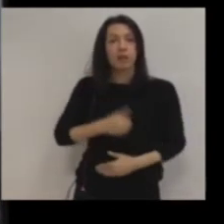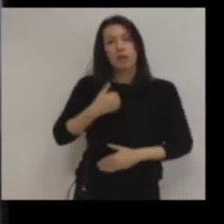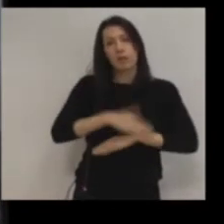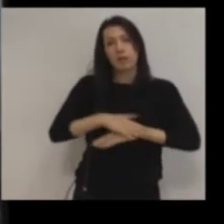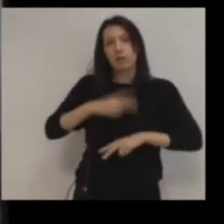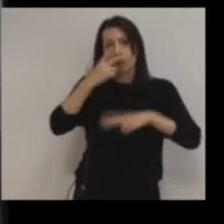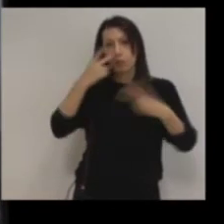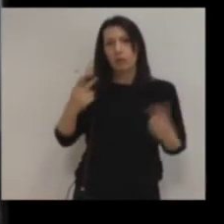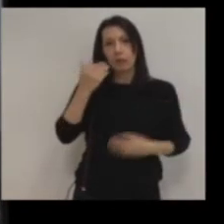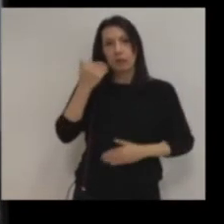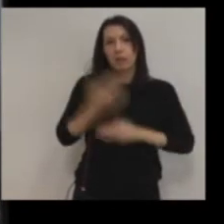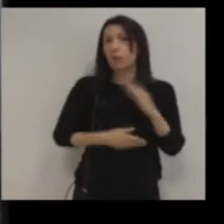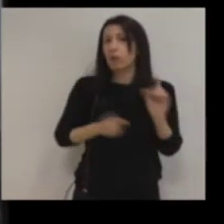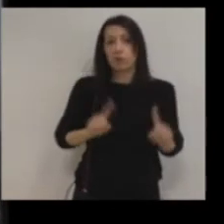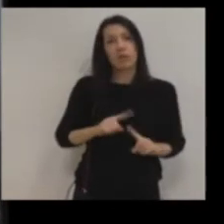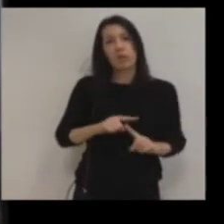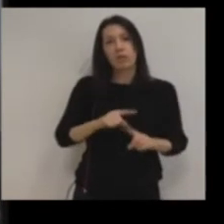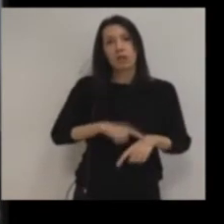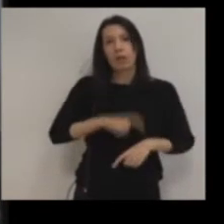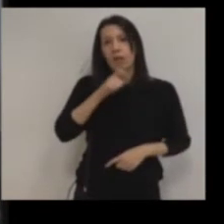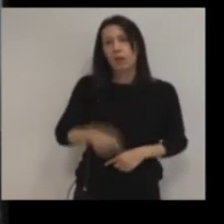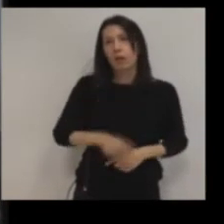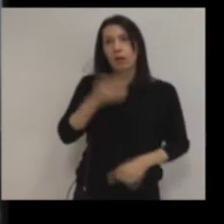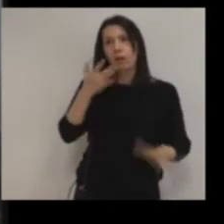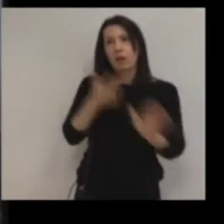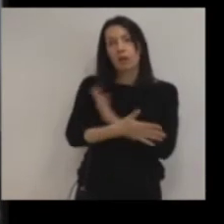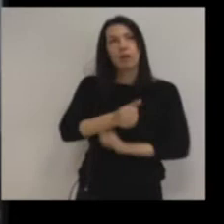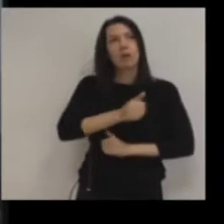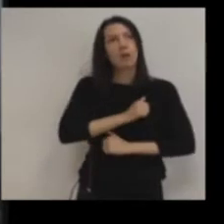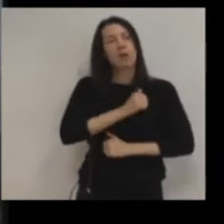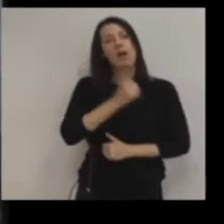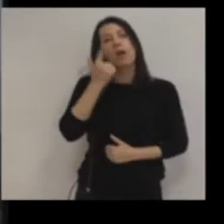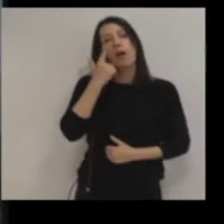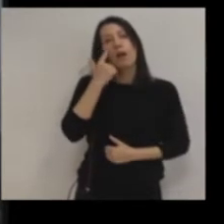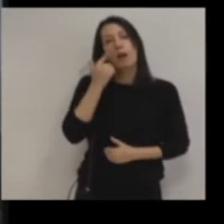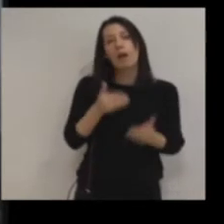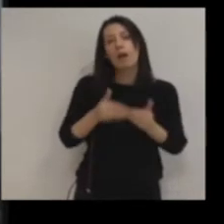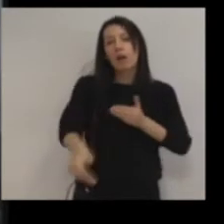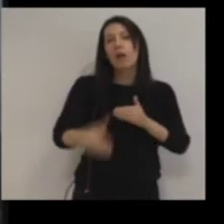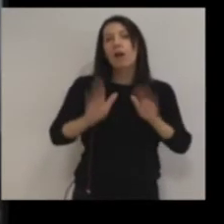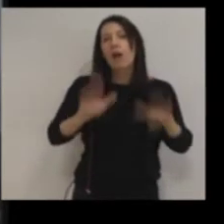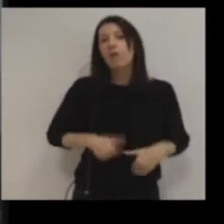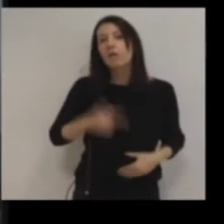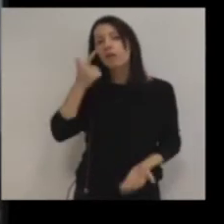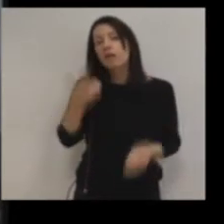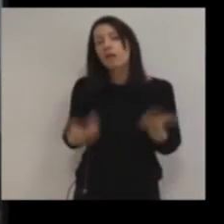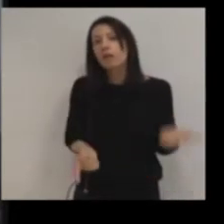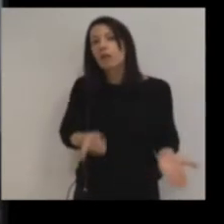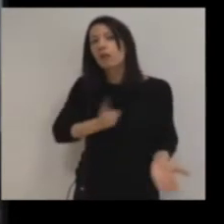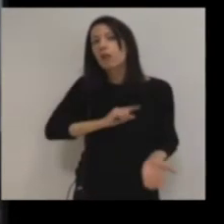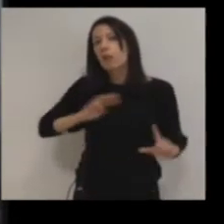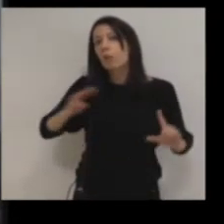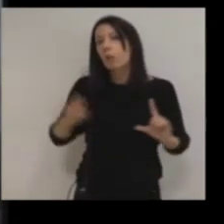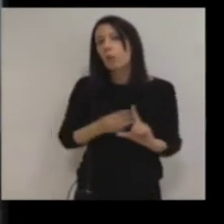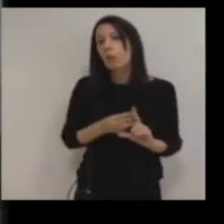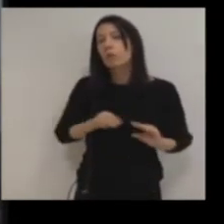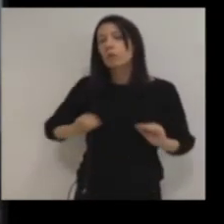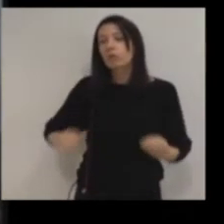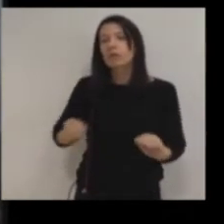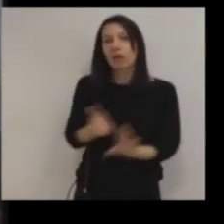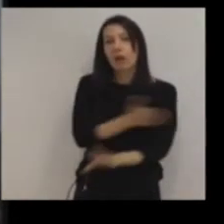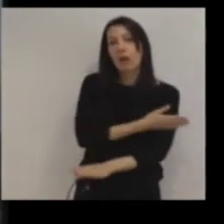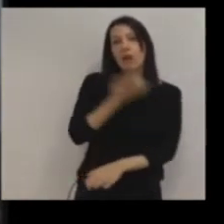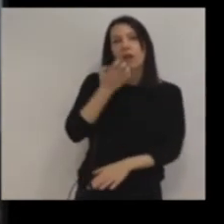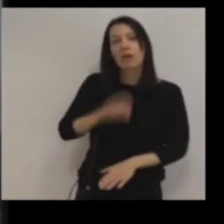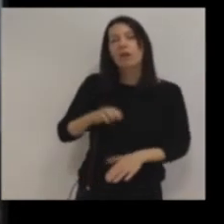o simplemente se eternizan. Están ahí a la espera de vete tú a saber qué evaluación vamos a hacer de la página web esta que tú has